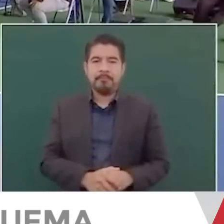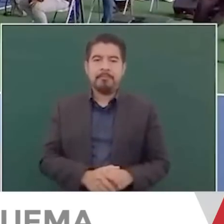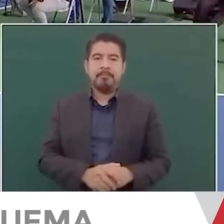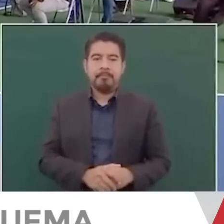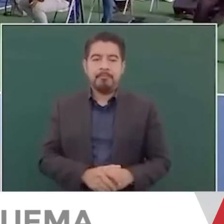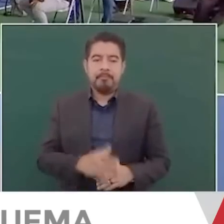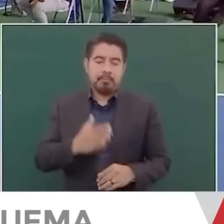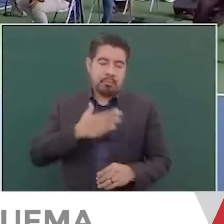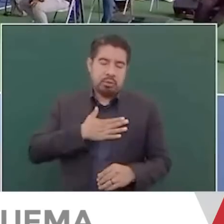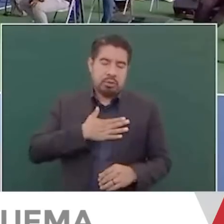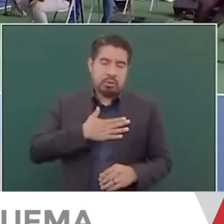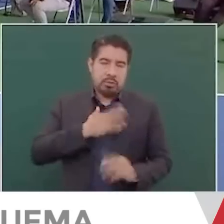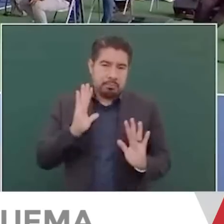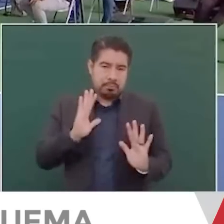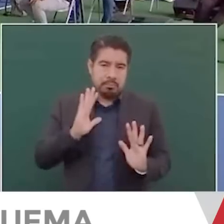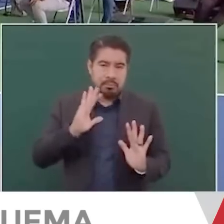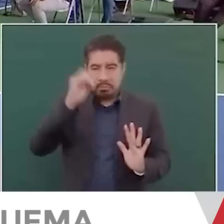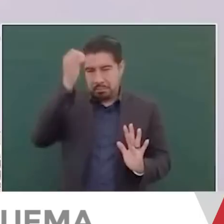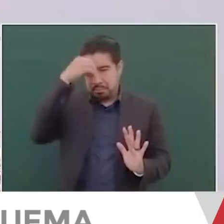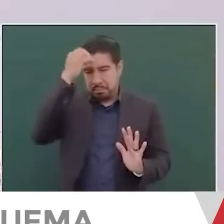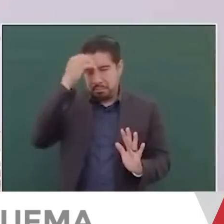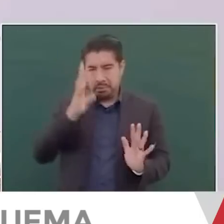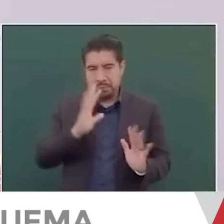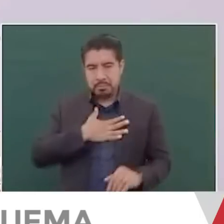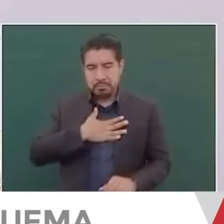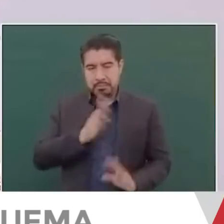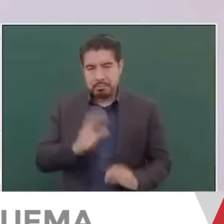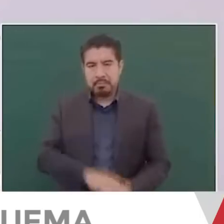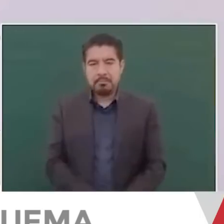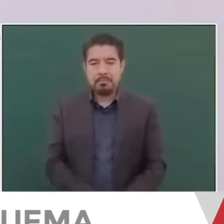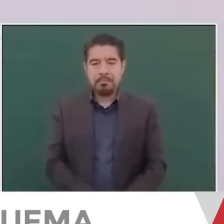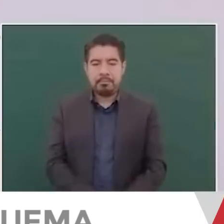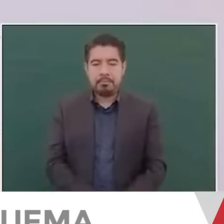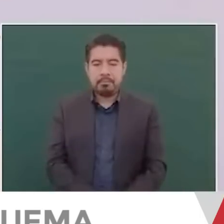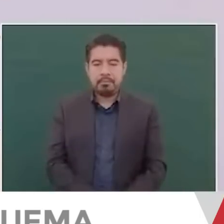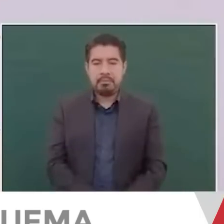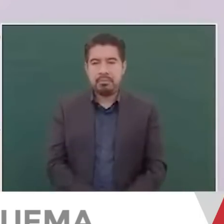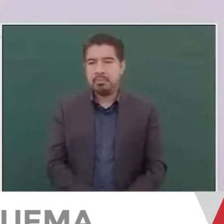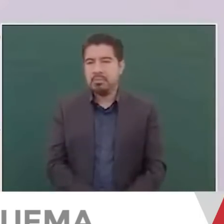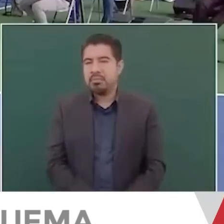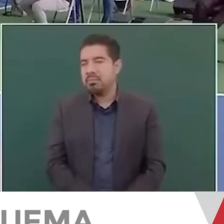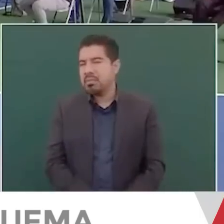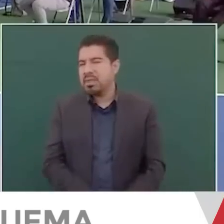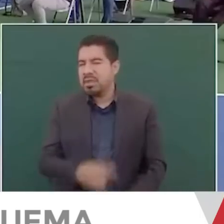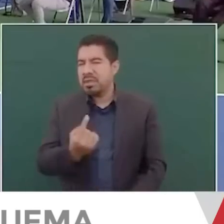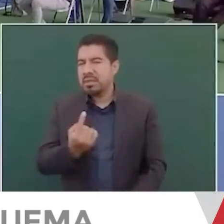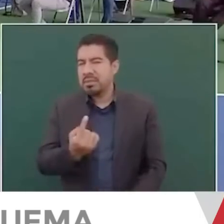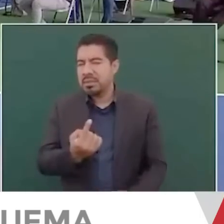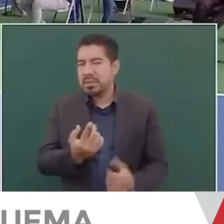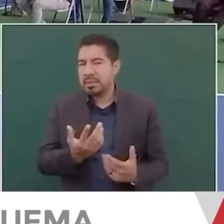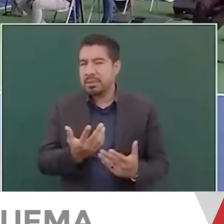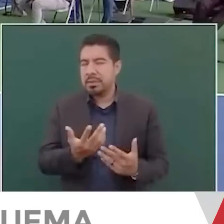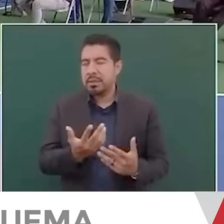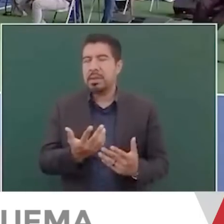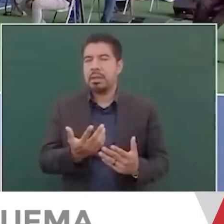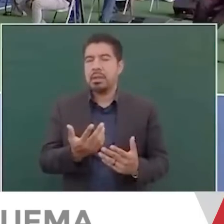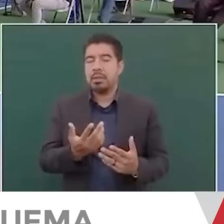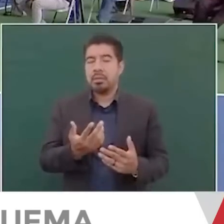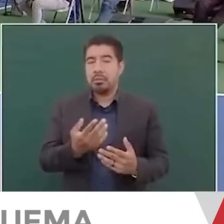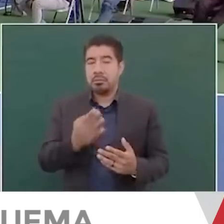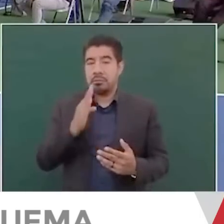eso es lo que yo opino mande sí sí